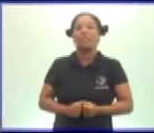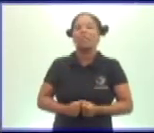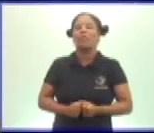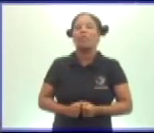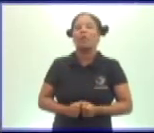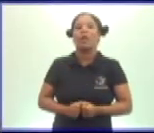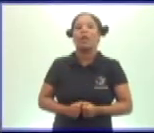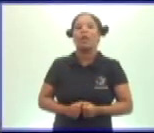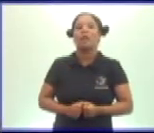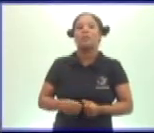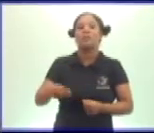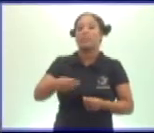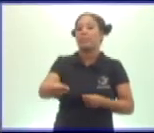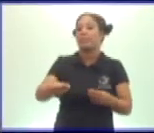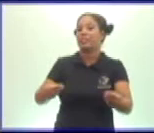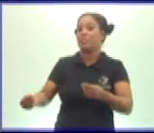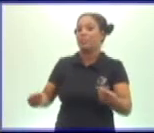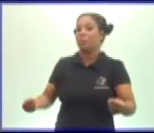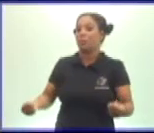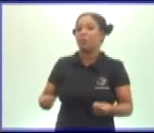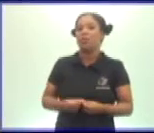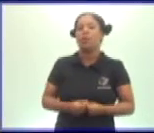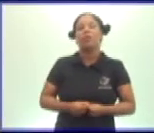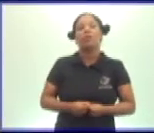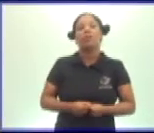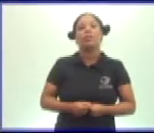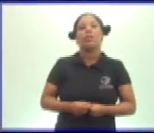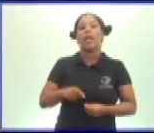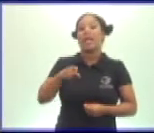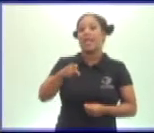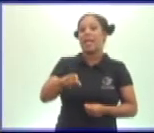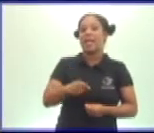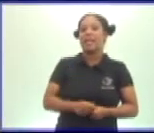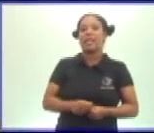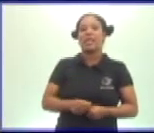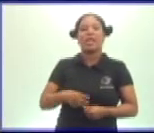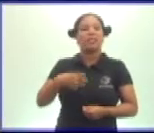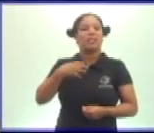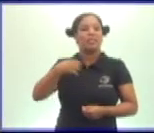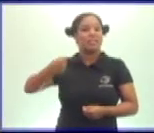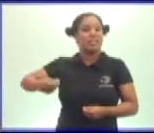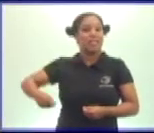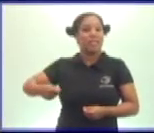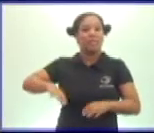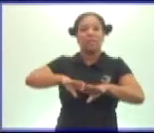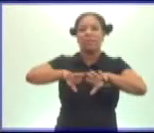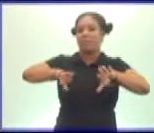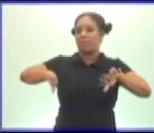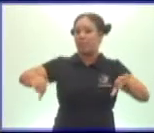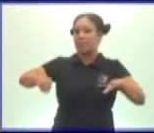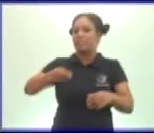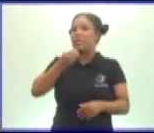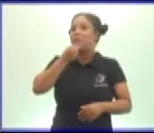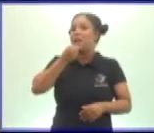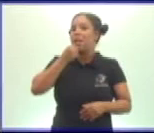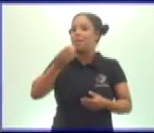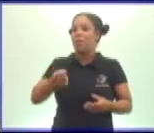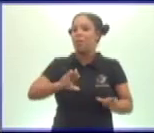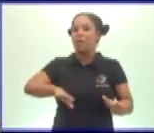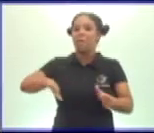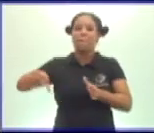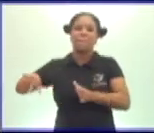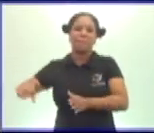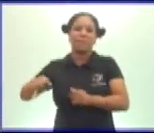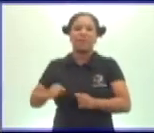que se está distribuyendo, pues ellas deben separarse para poder pasar al